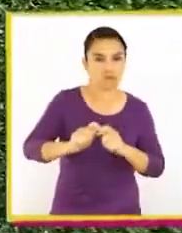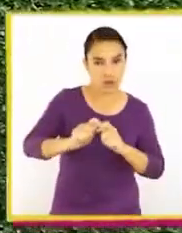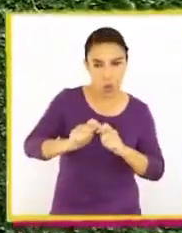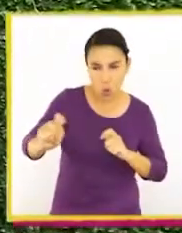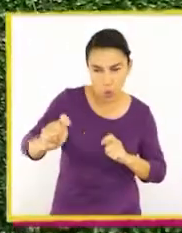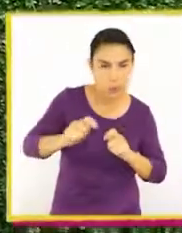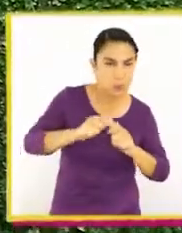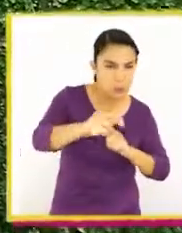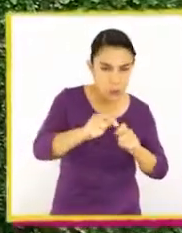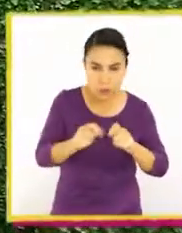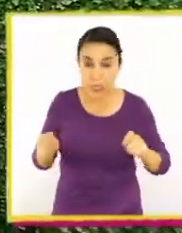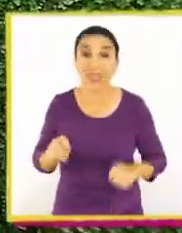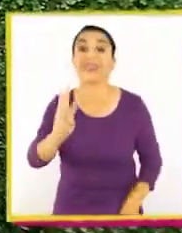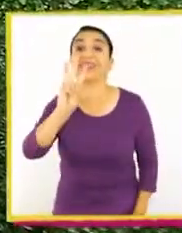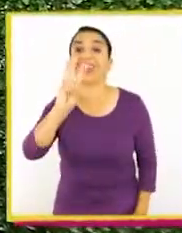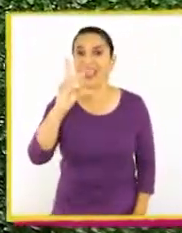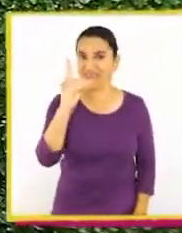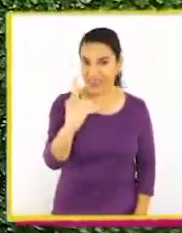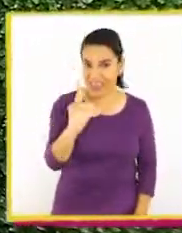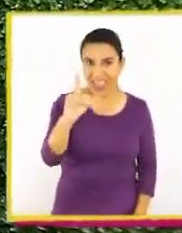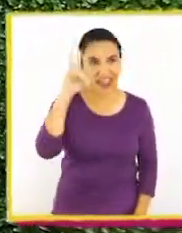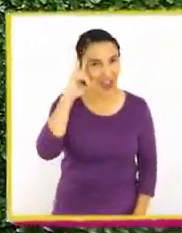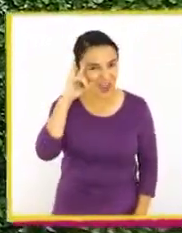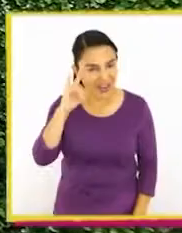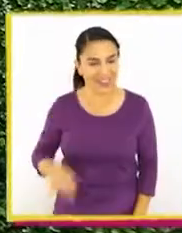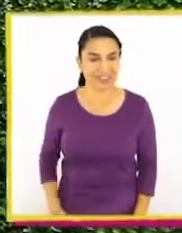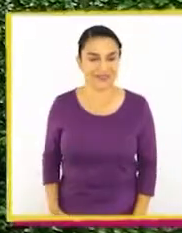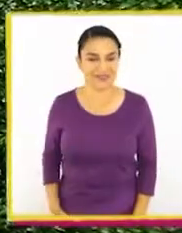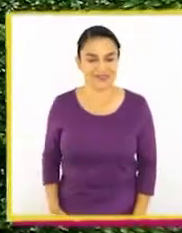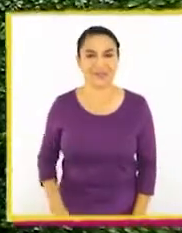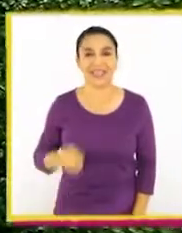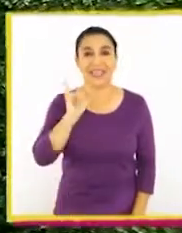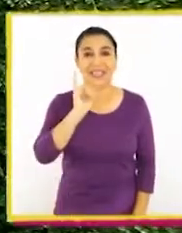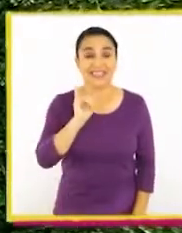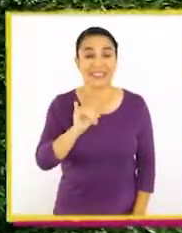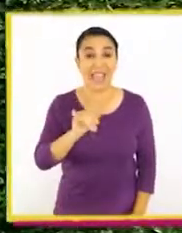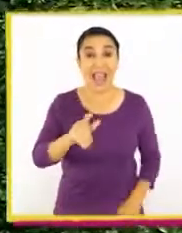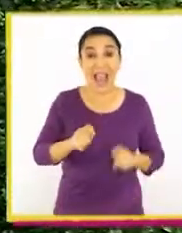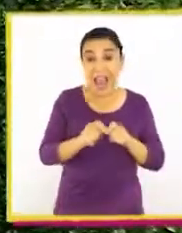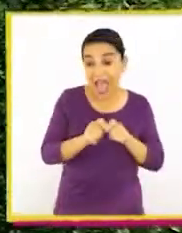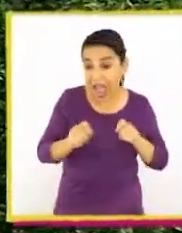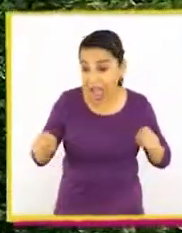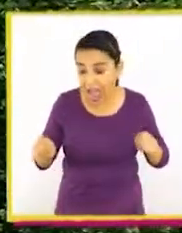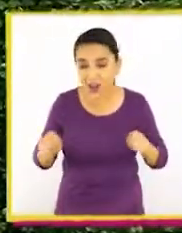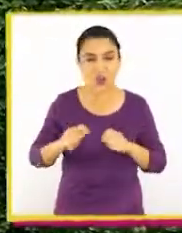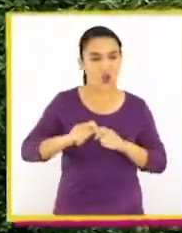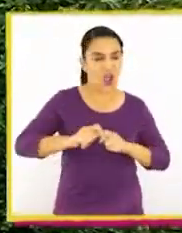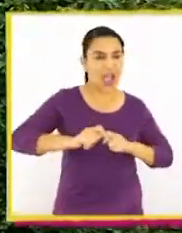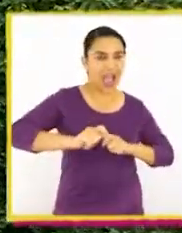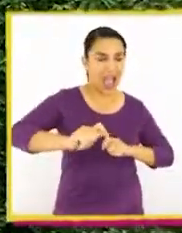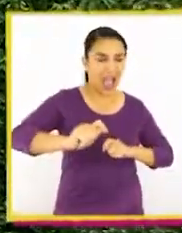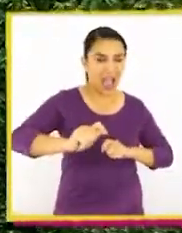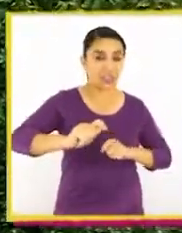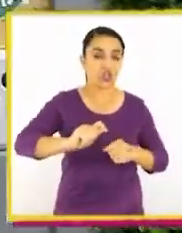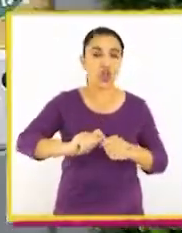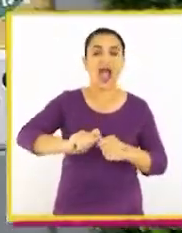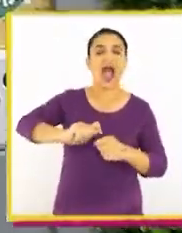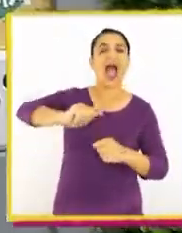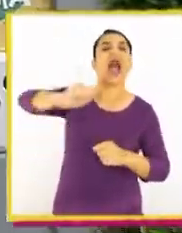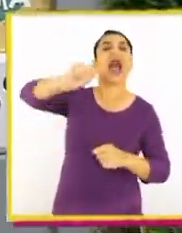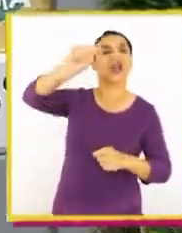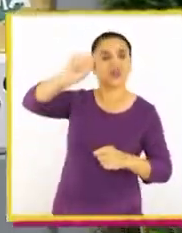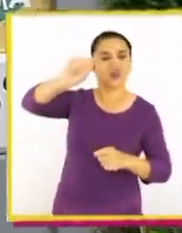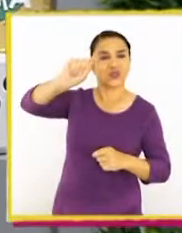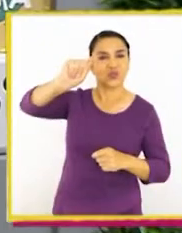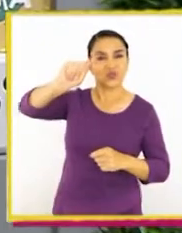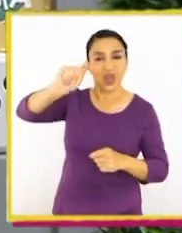longitud, es decir, tres dimensiones. ¿Las recuerdan? Eso, el largo, ancho y